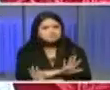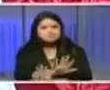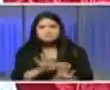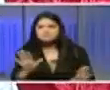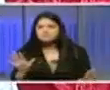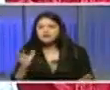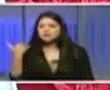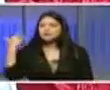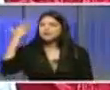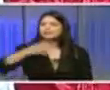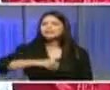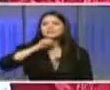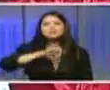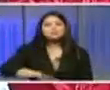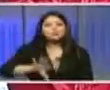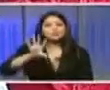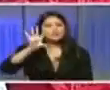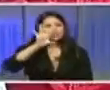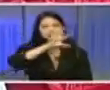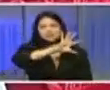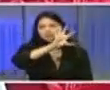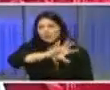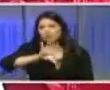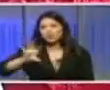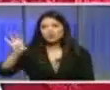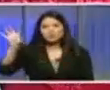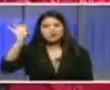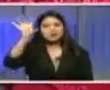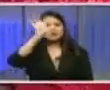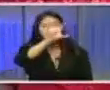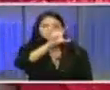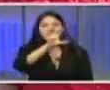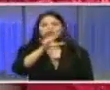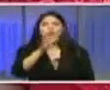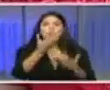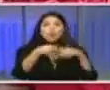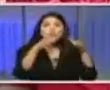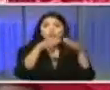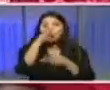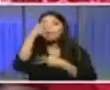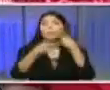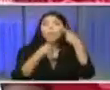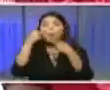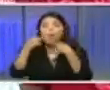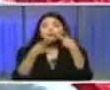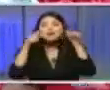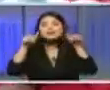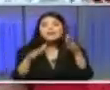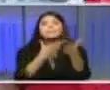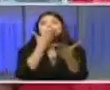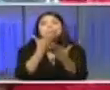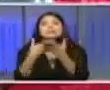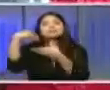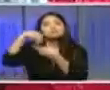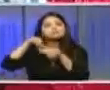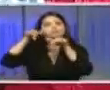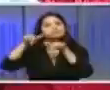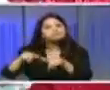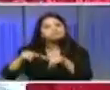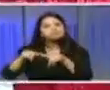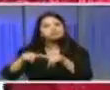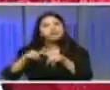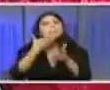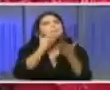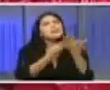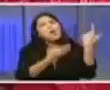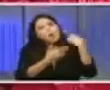en la historia de las naciones que un sector político interno pidiera la intervención de su propio país.